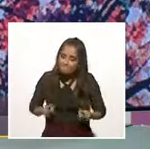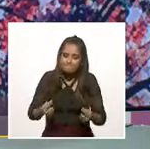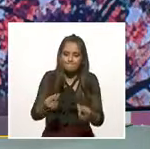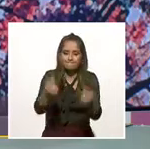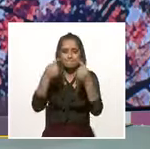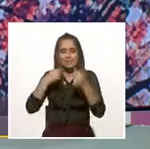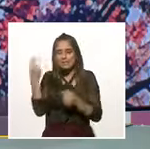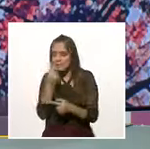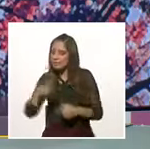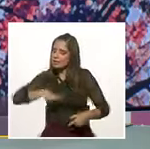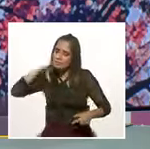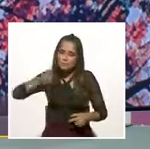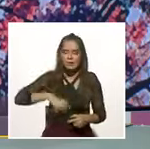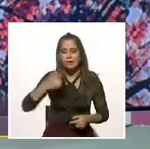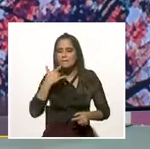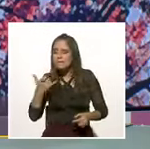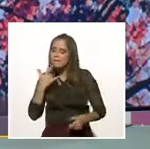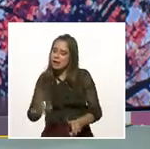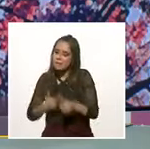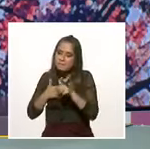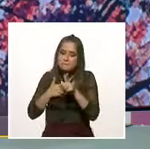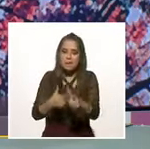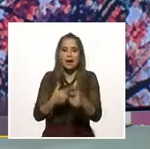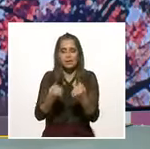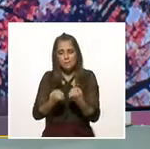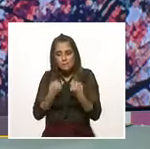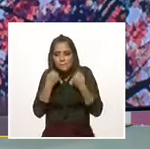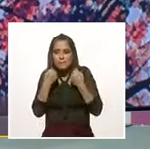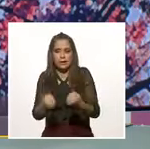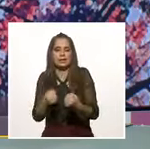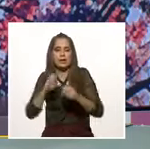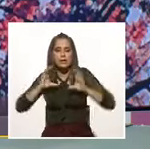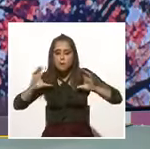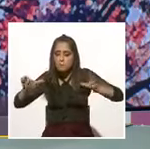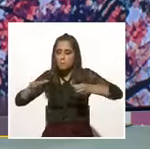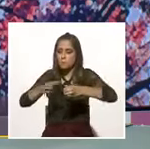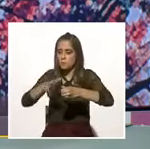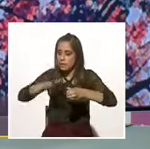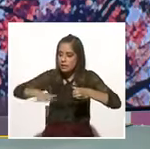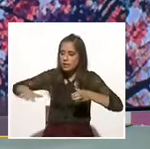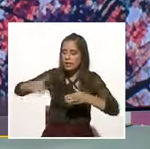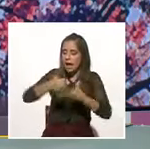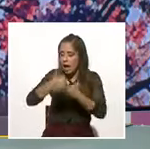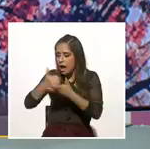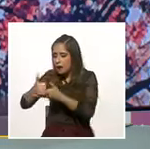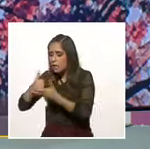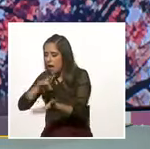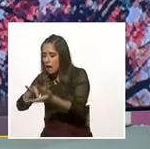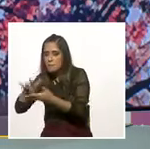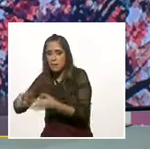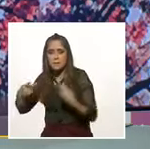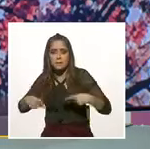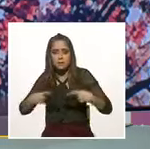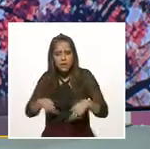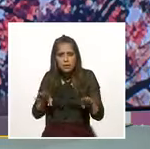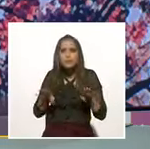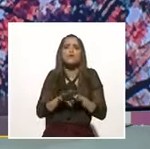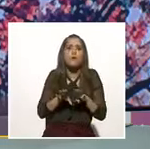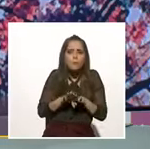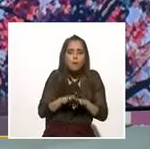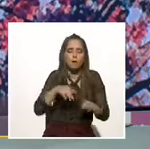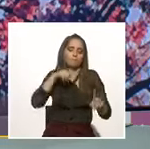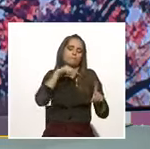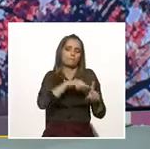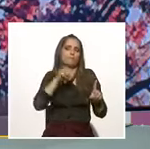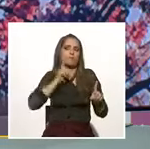sus propias fortalezas, identificar las fortalezas de su comunidad inmediata y generar acción? Fue el saber